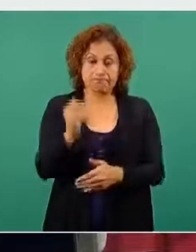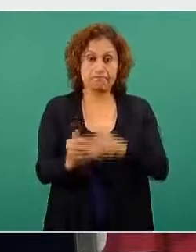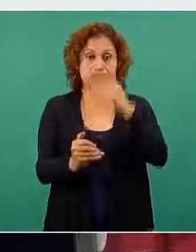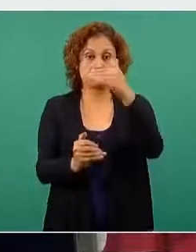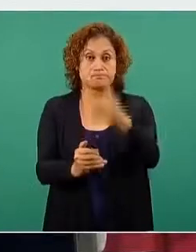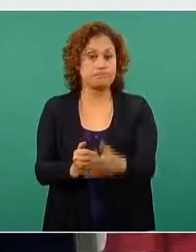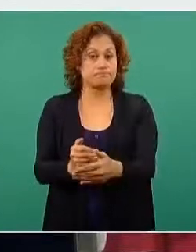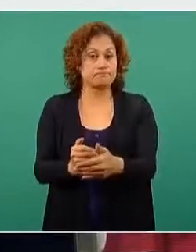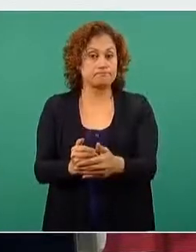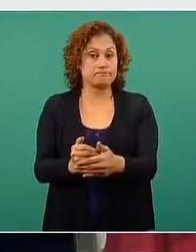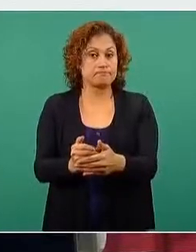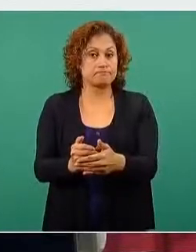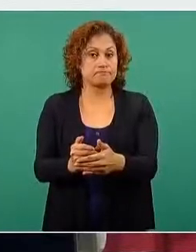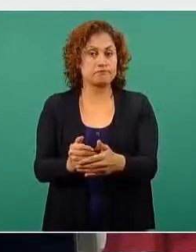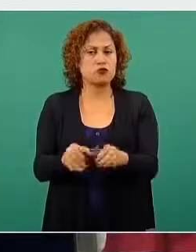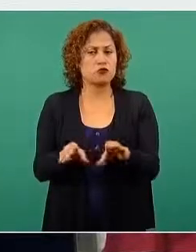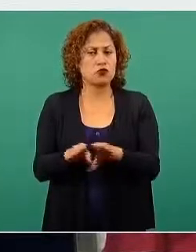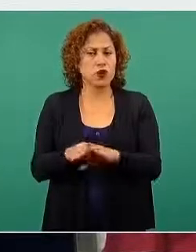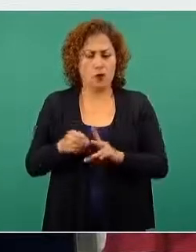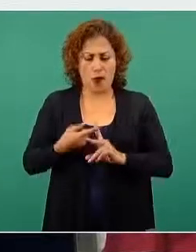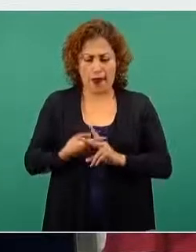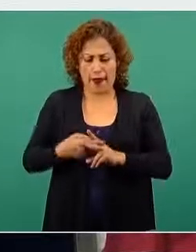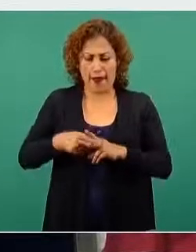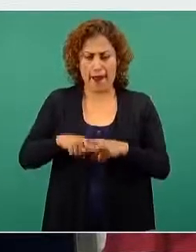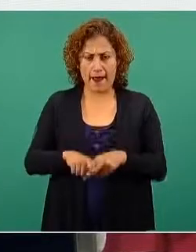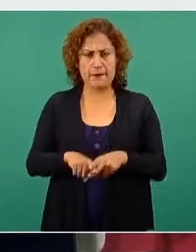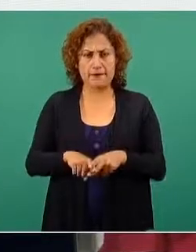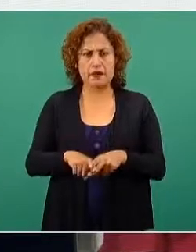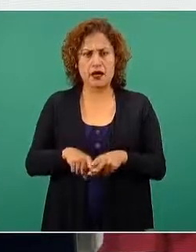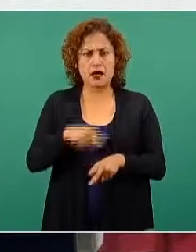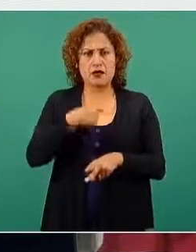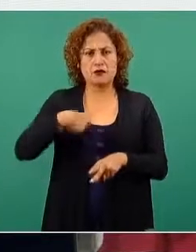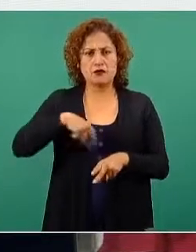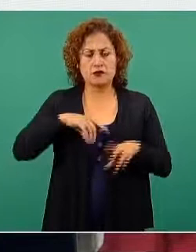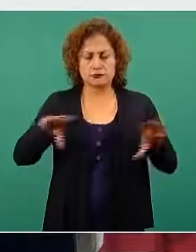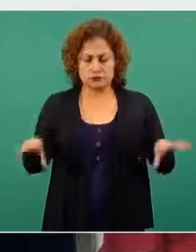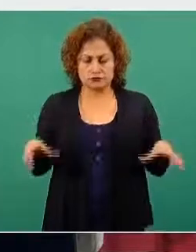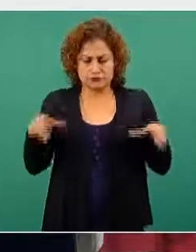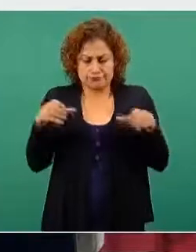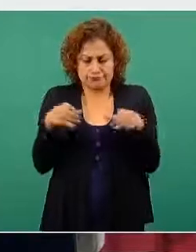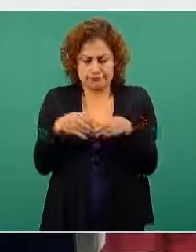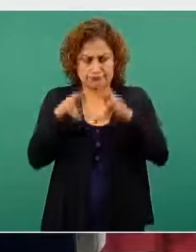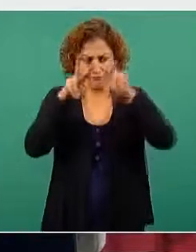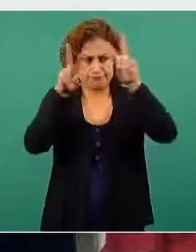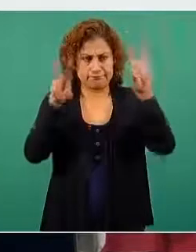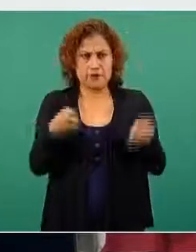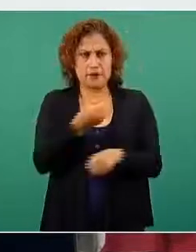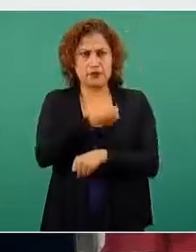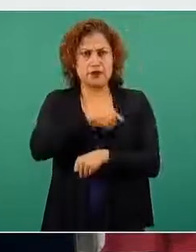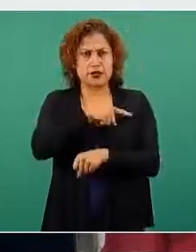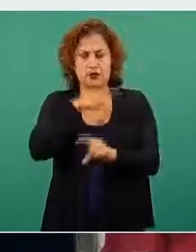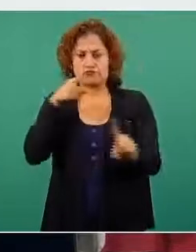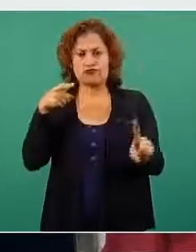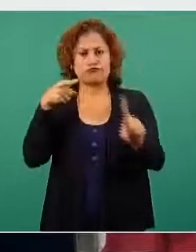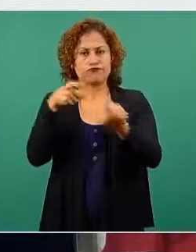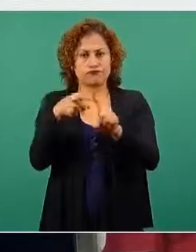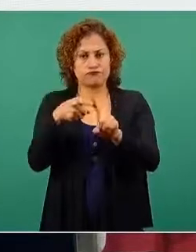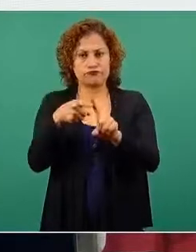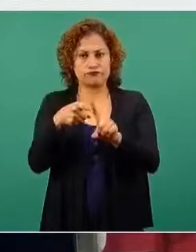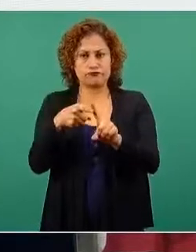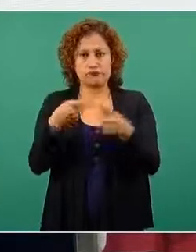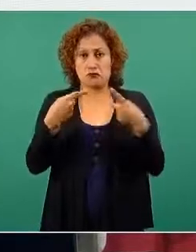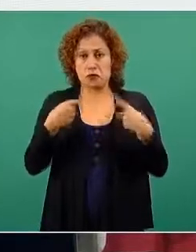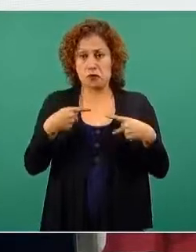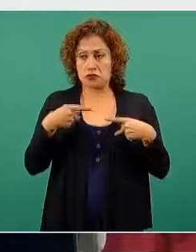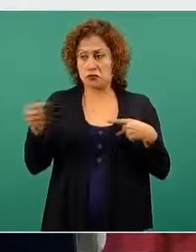constituyéndonos en el Comité Técnico en Salud, integrado por gente de